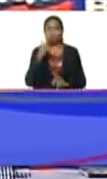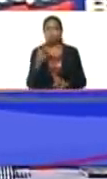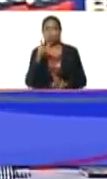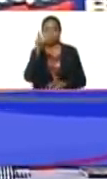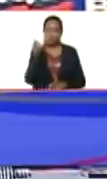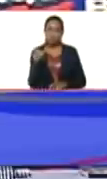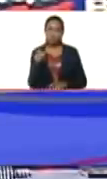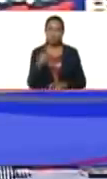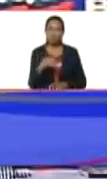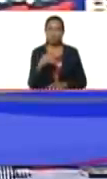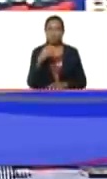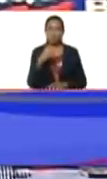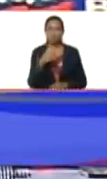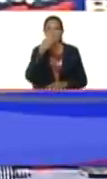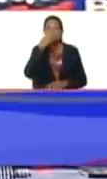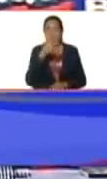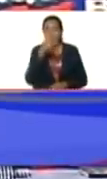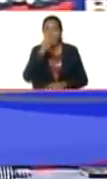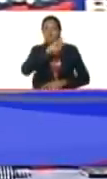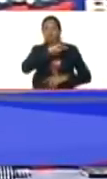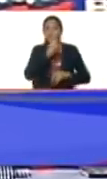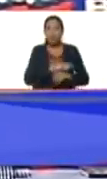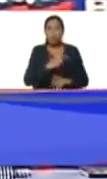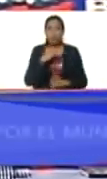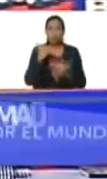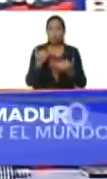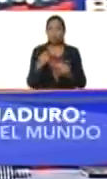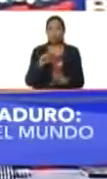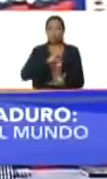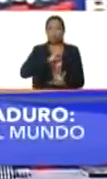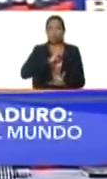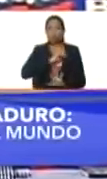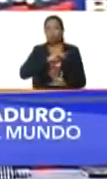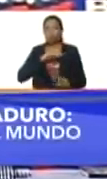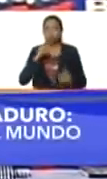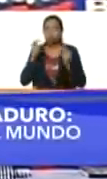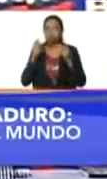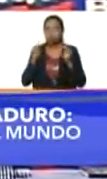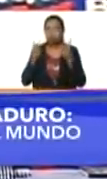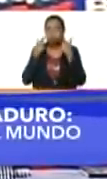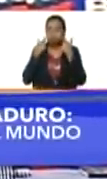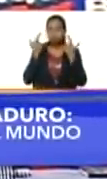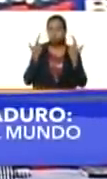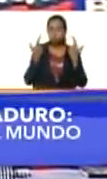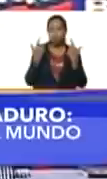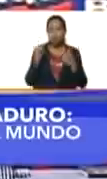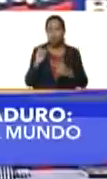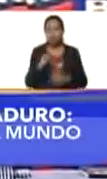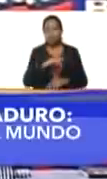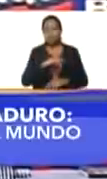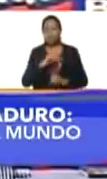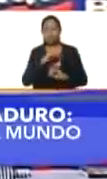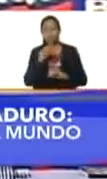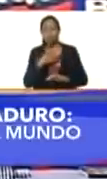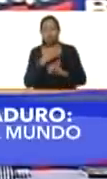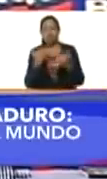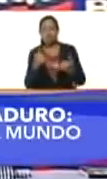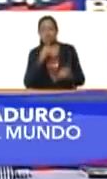persona con una gripe fuerte, pero como ahorita hay el nerviosismo, estamos mosca. Ahora, ¿quién